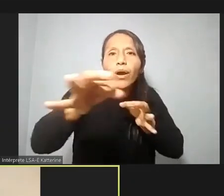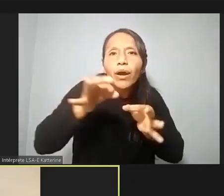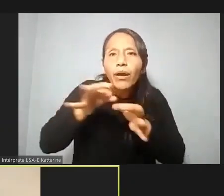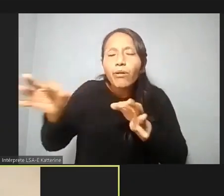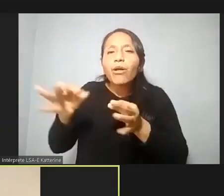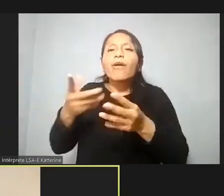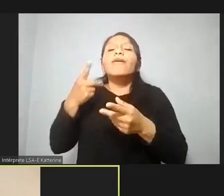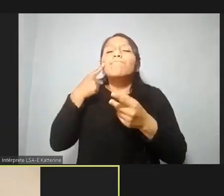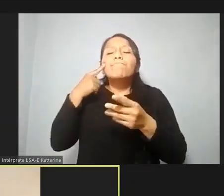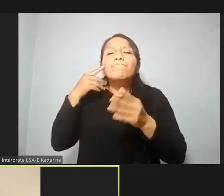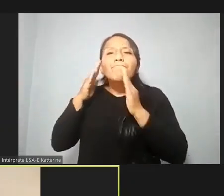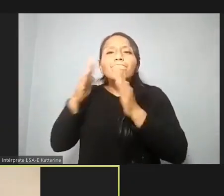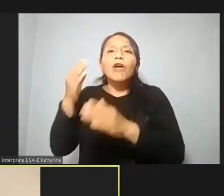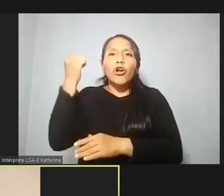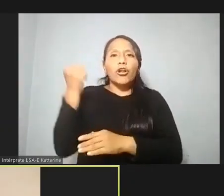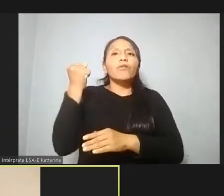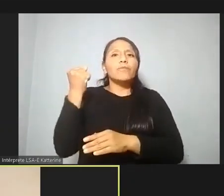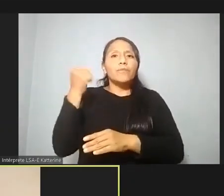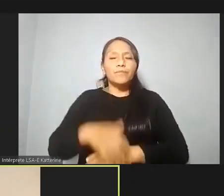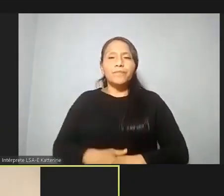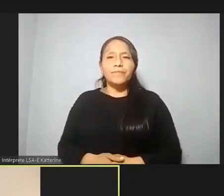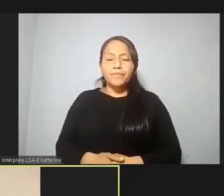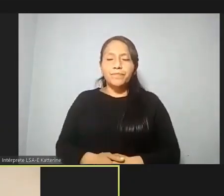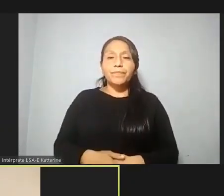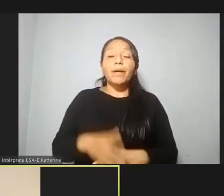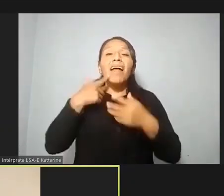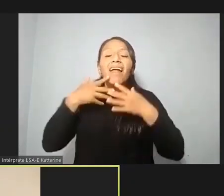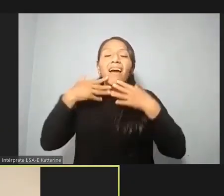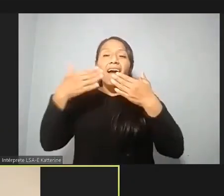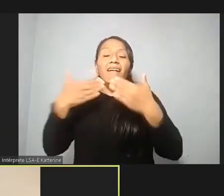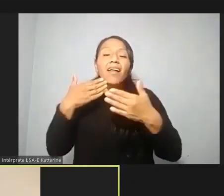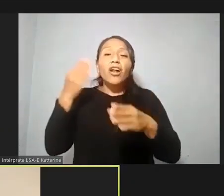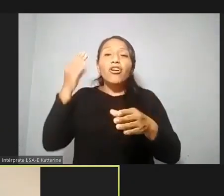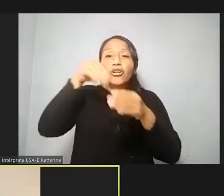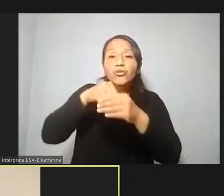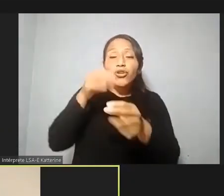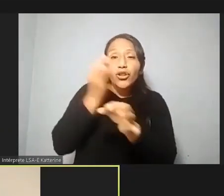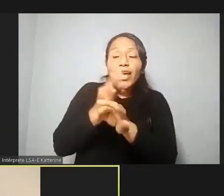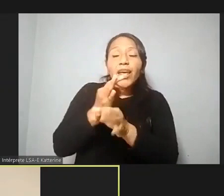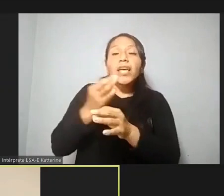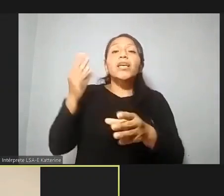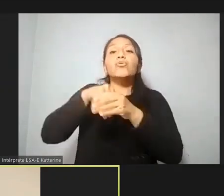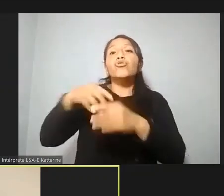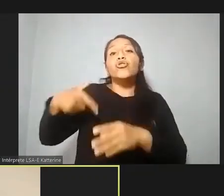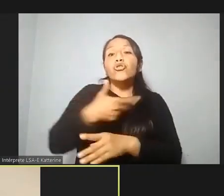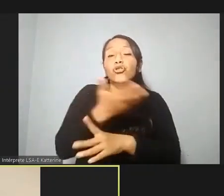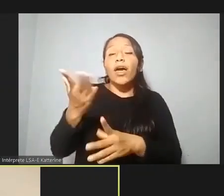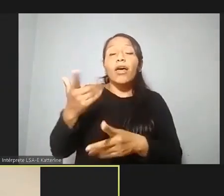economía? Para hablar de inclusión educativa hay que hablar de inclusión social, donde nuestra